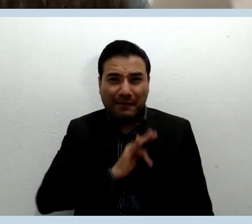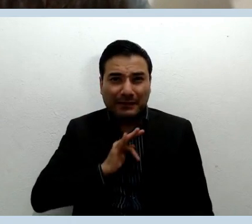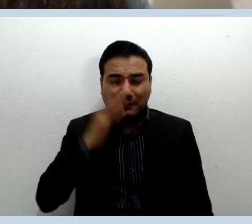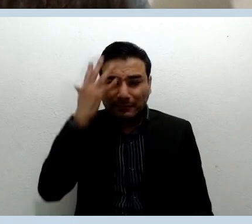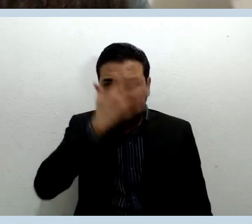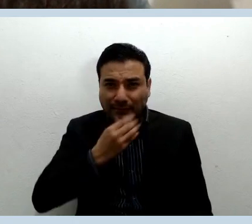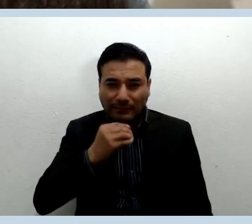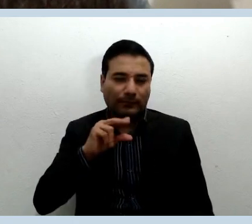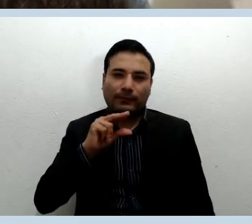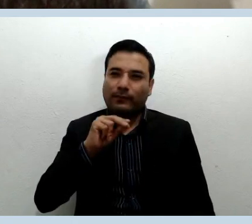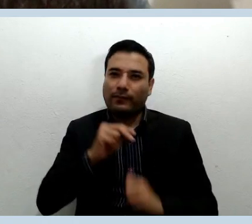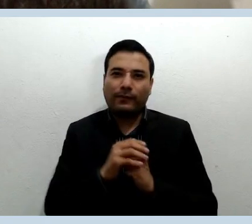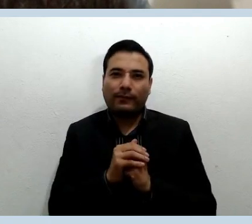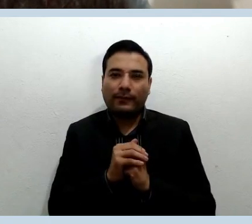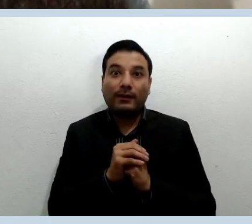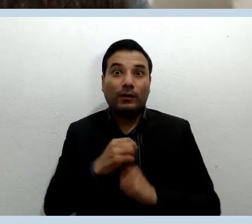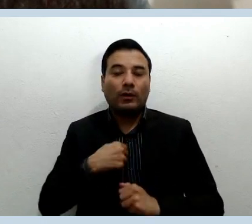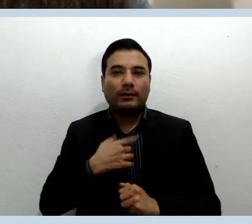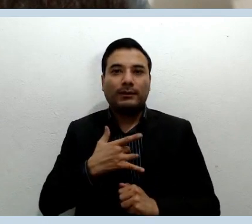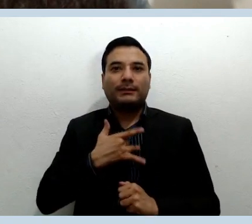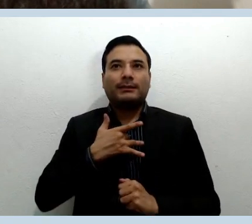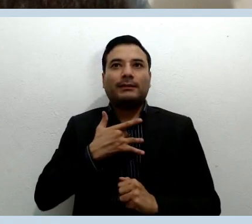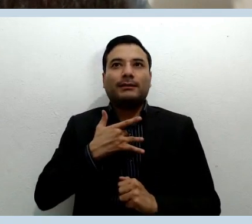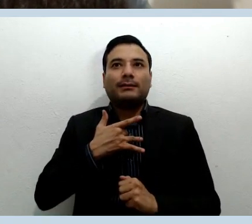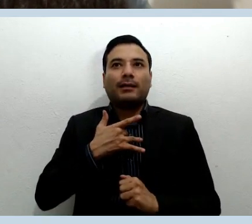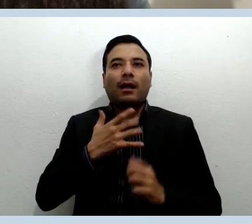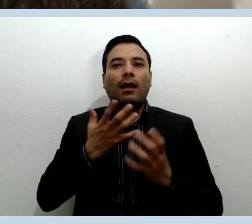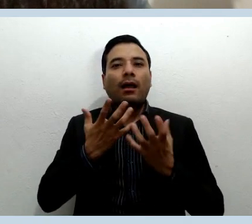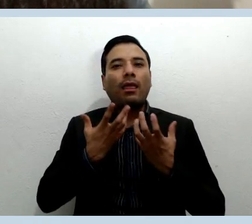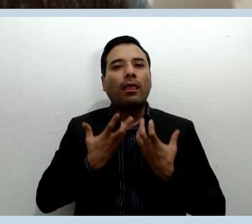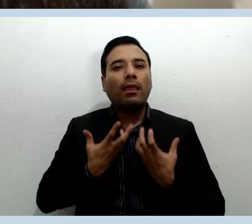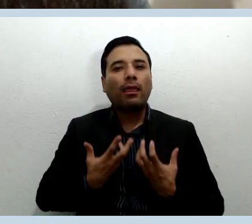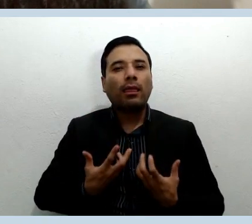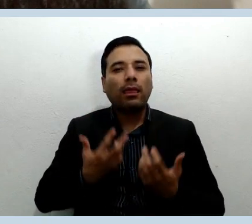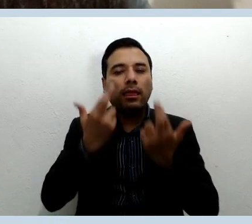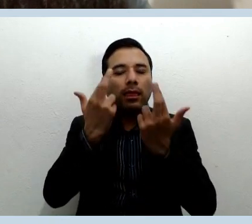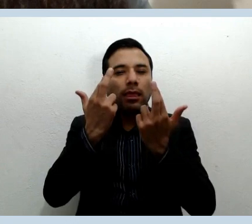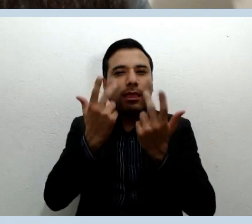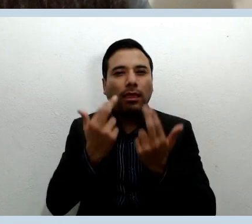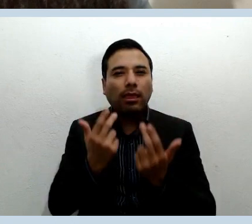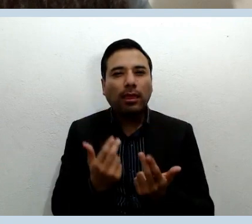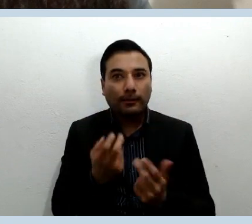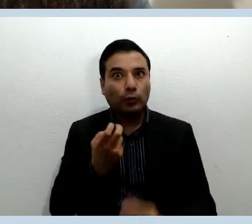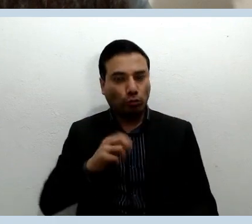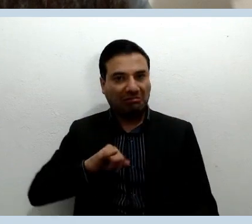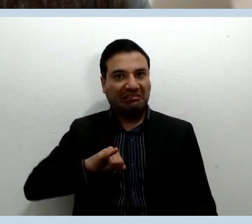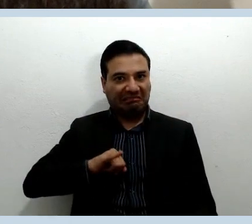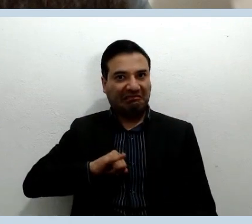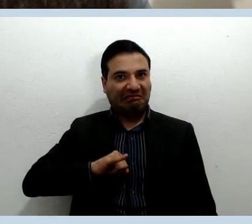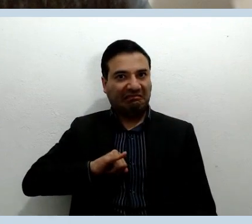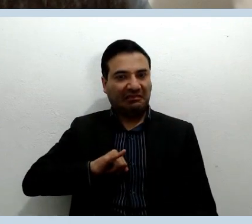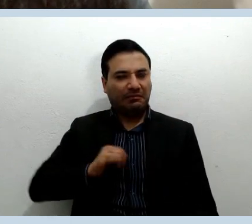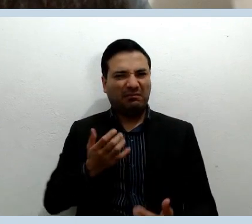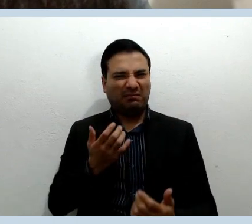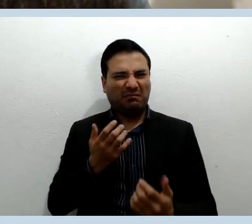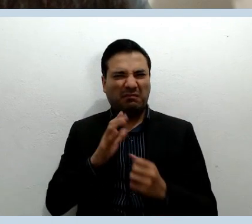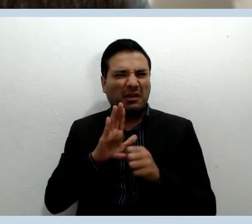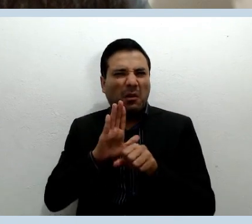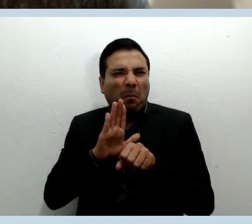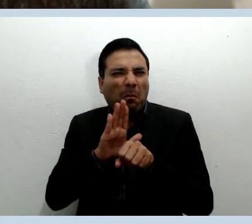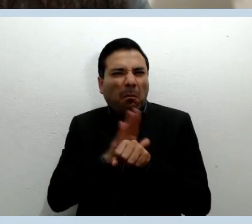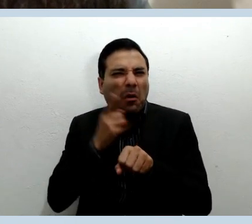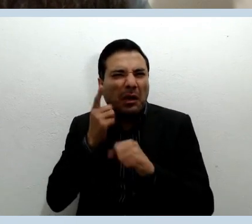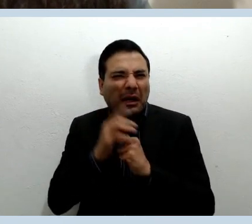llegó esta etapa del desencantamiento y fue algo interesante interesante porque vinieron